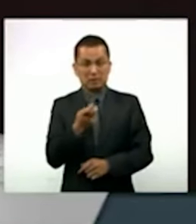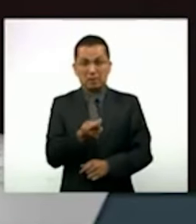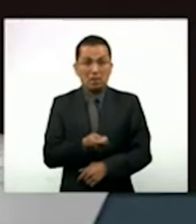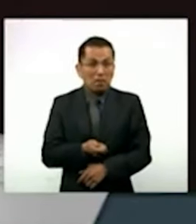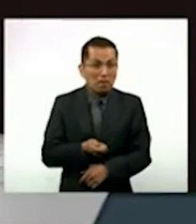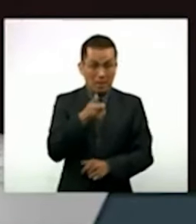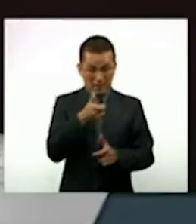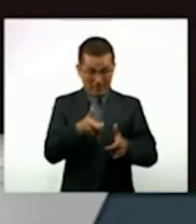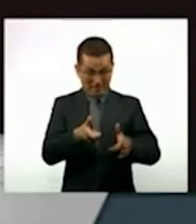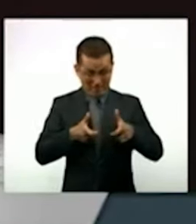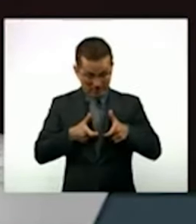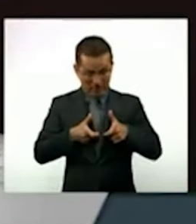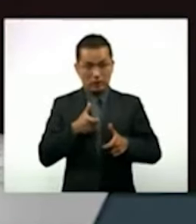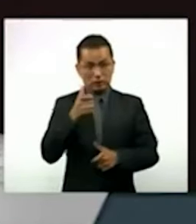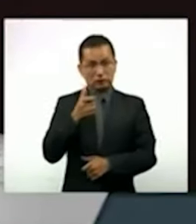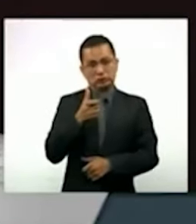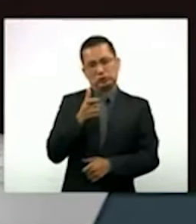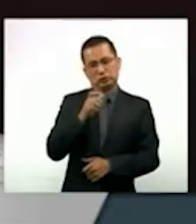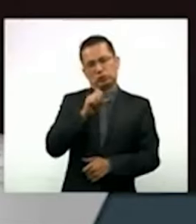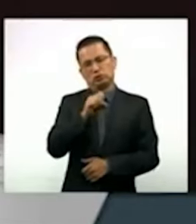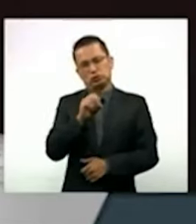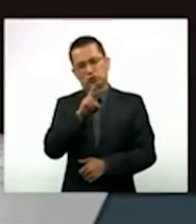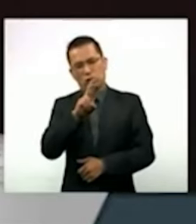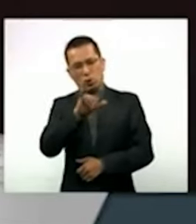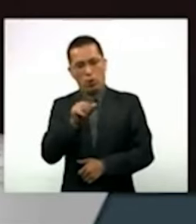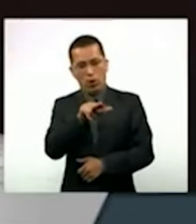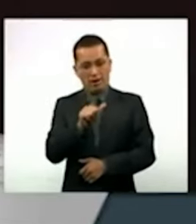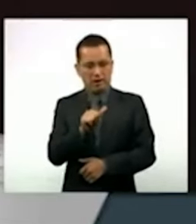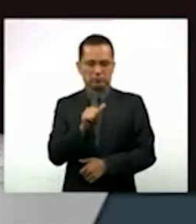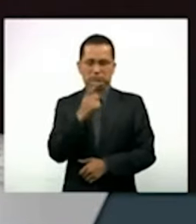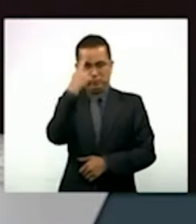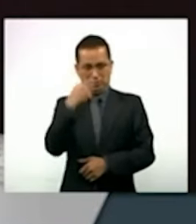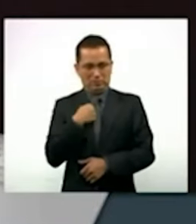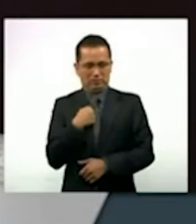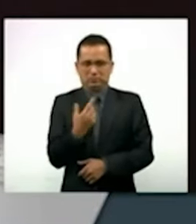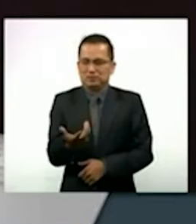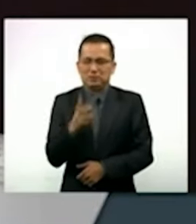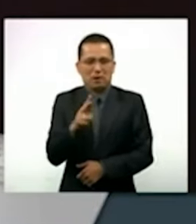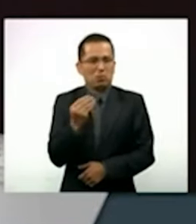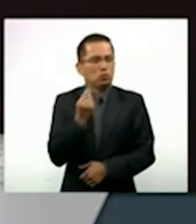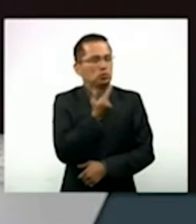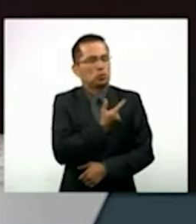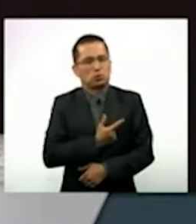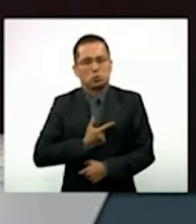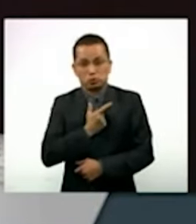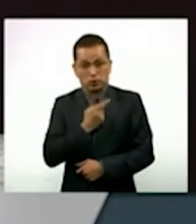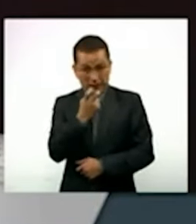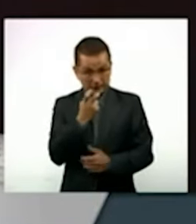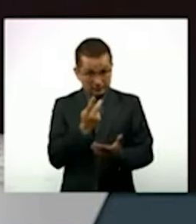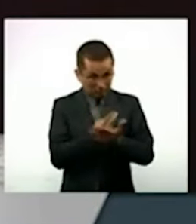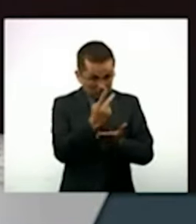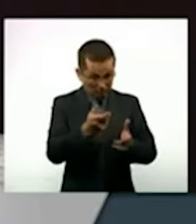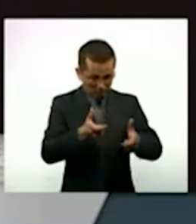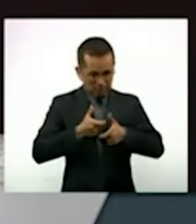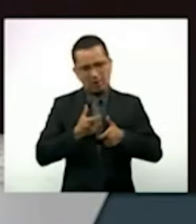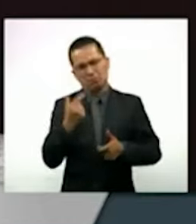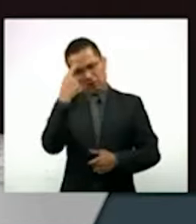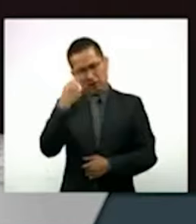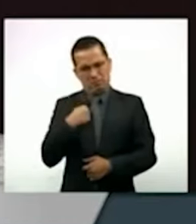la primer mujer mexicana graduada en Harvard, como lo has mencionado, pero que ayer encontramos un documento del Sistema